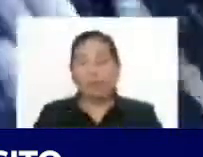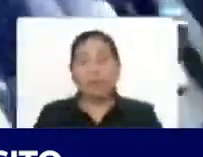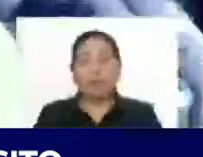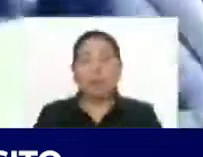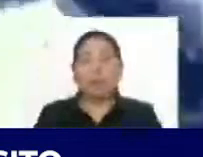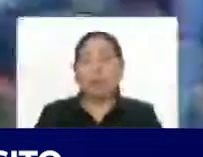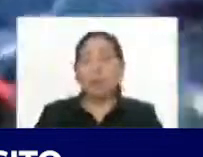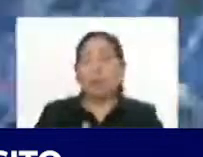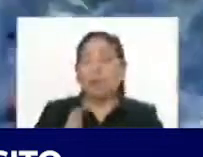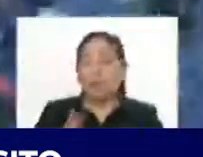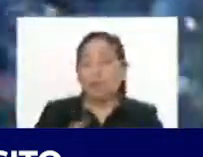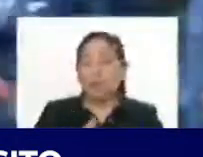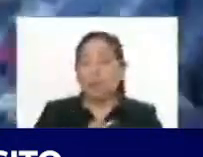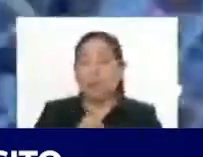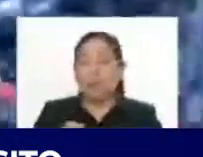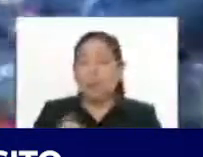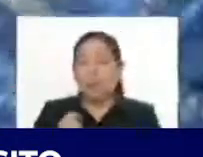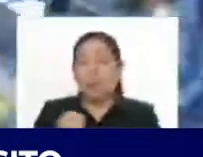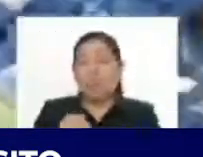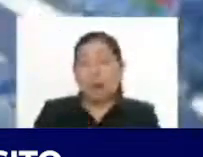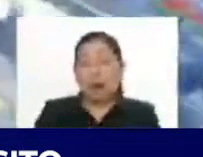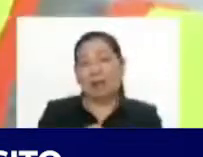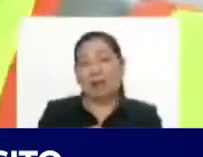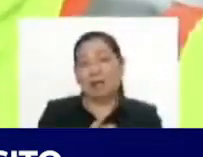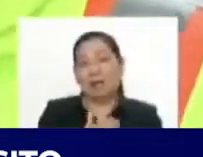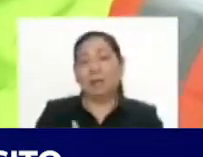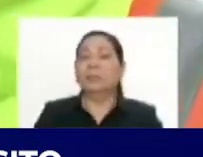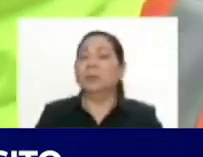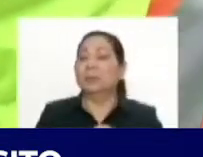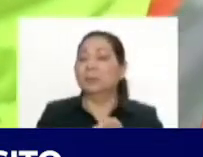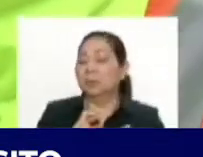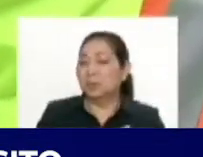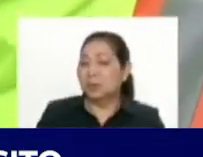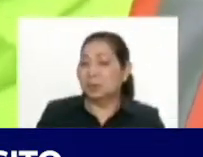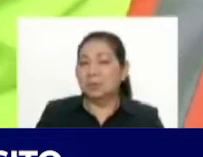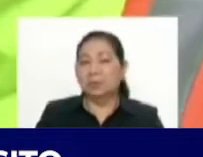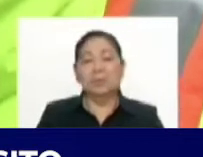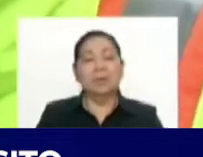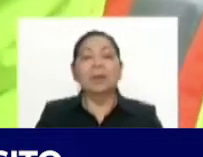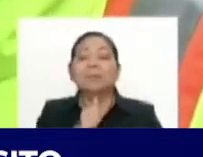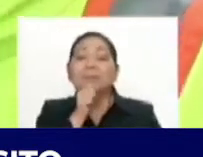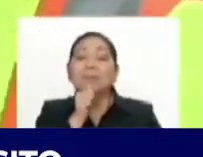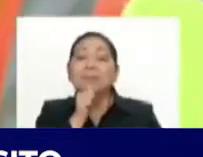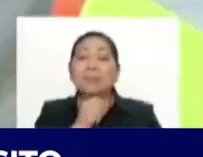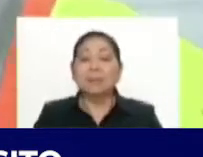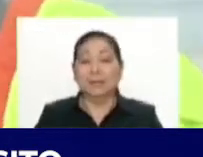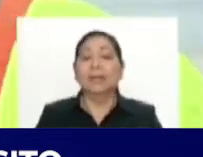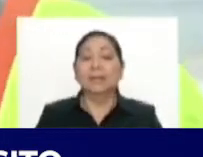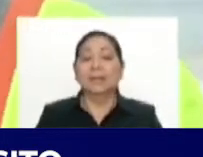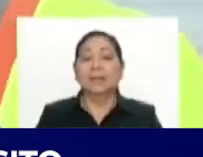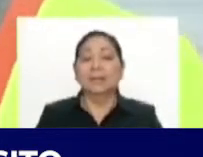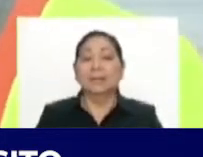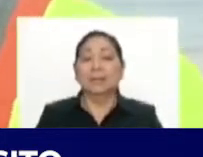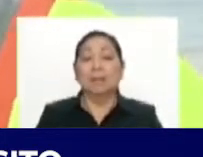más de 7.500 puestos laborables. Un proyecto privado, principalmente